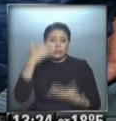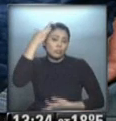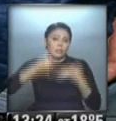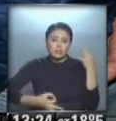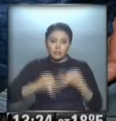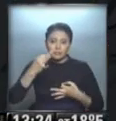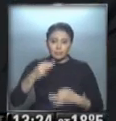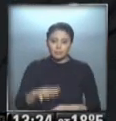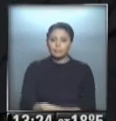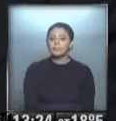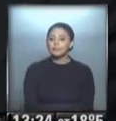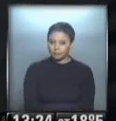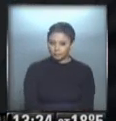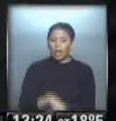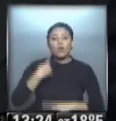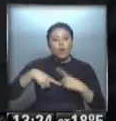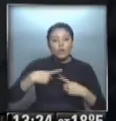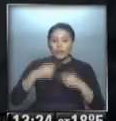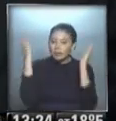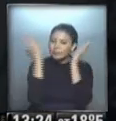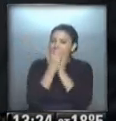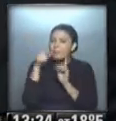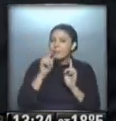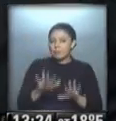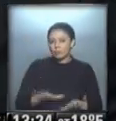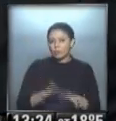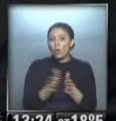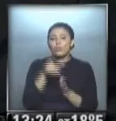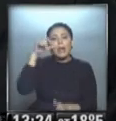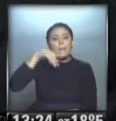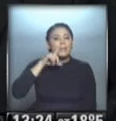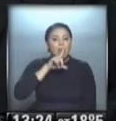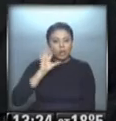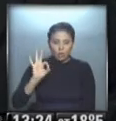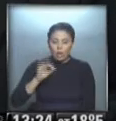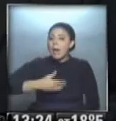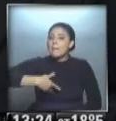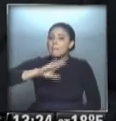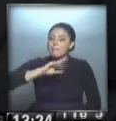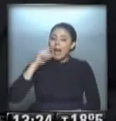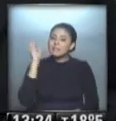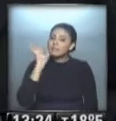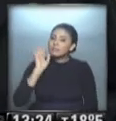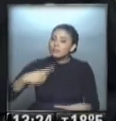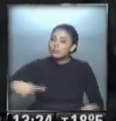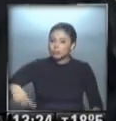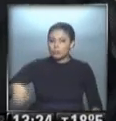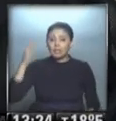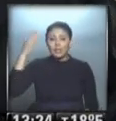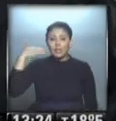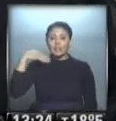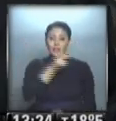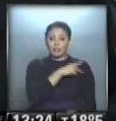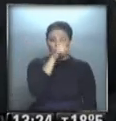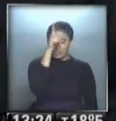delante. Seguimos analizando este caso con Emilio Ruchansky, más revelaciones del operativo que dio Hugo